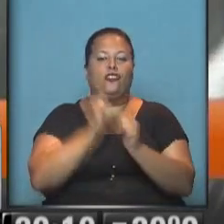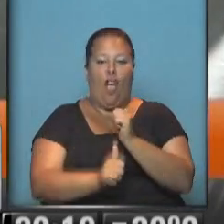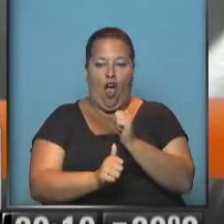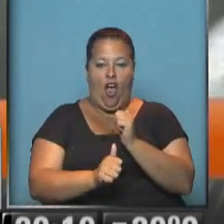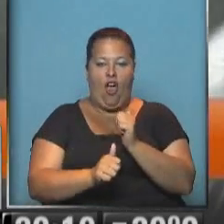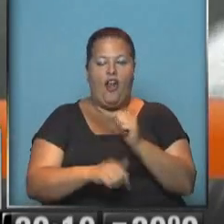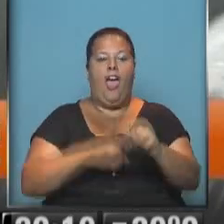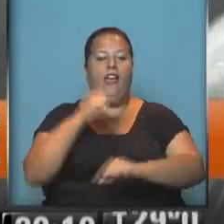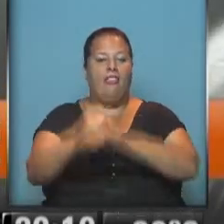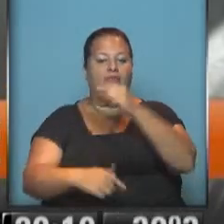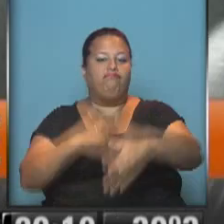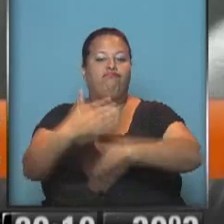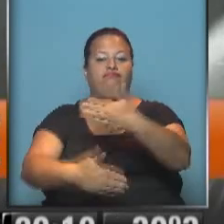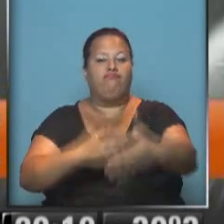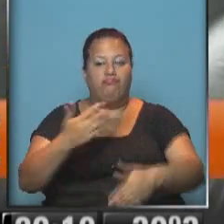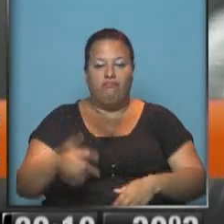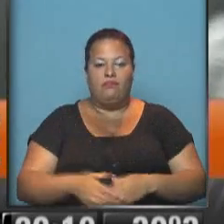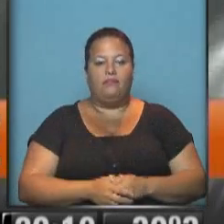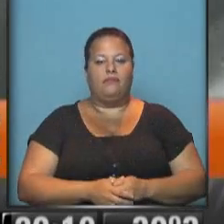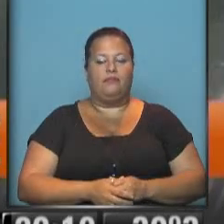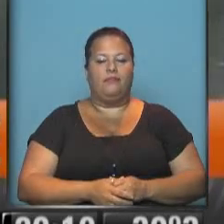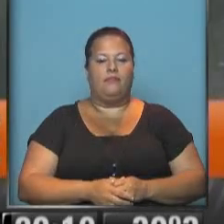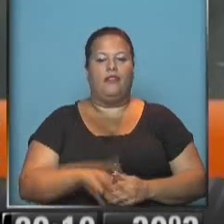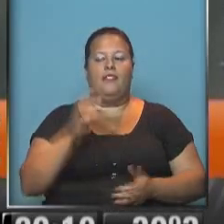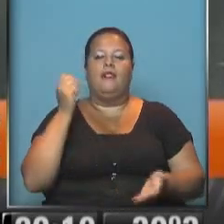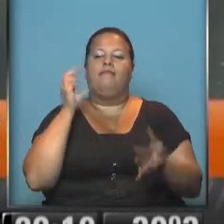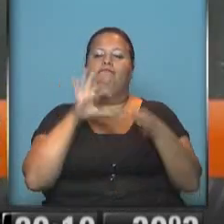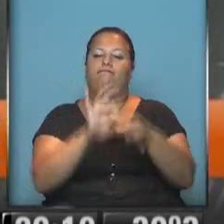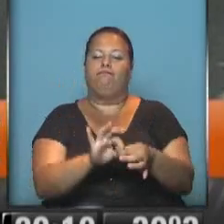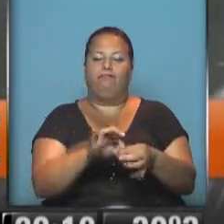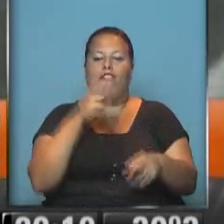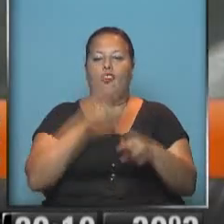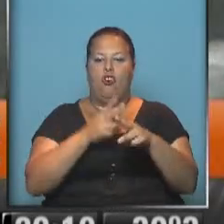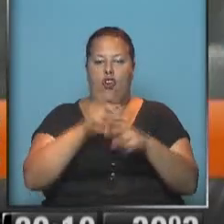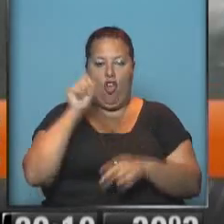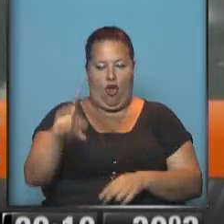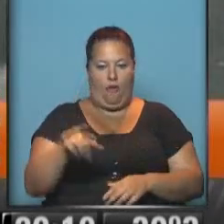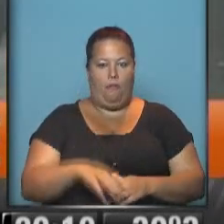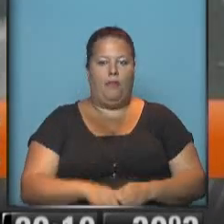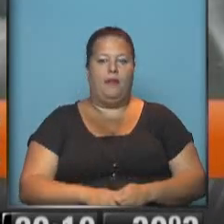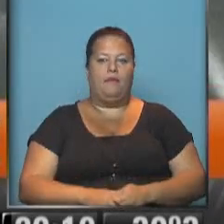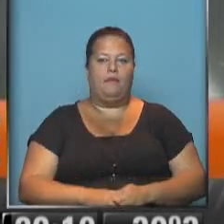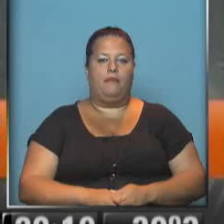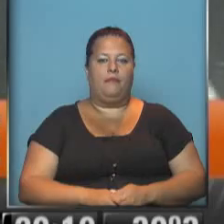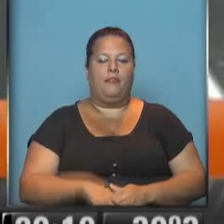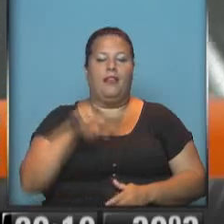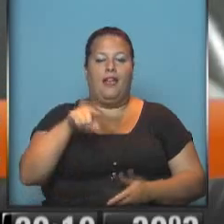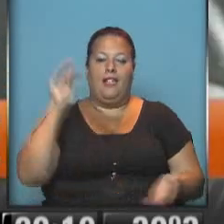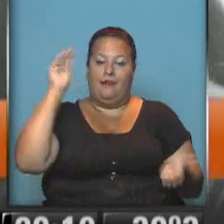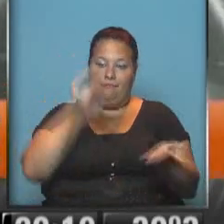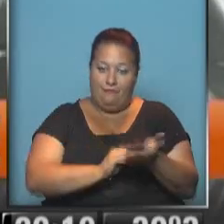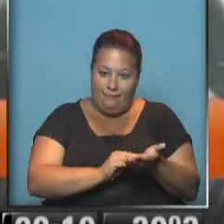a medida que transcurre, quede asociado a su nombre. Esas